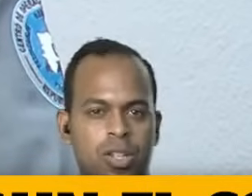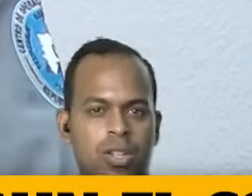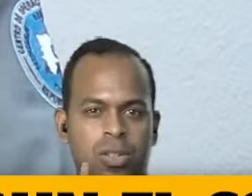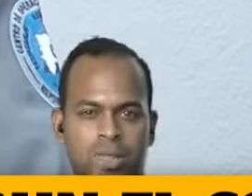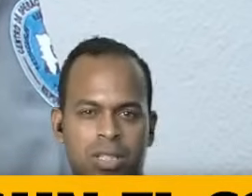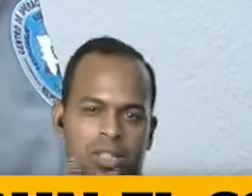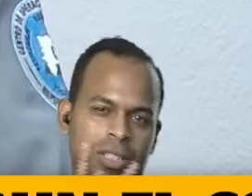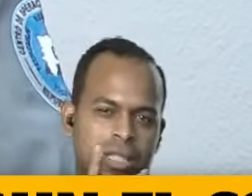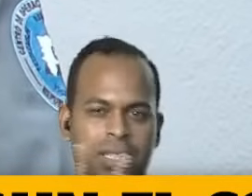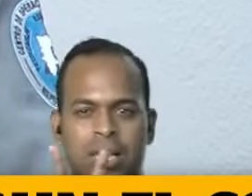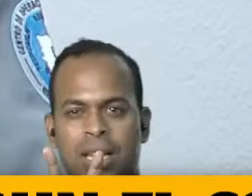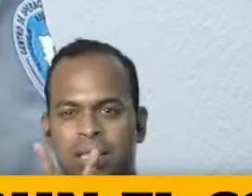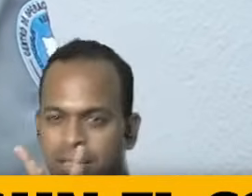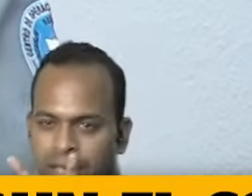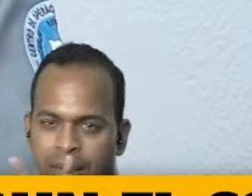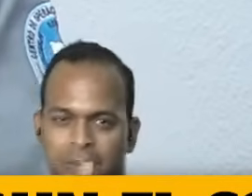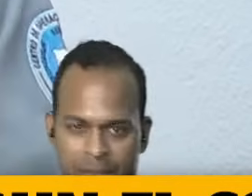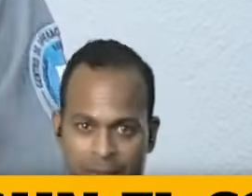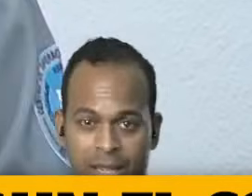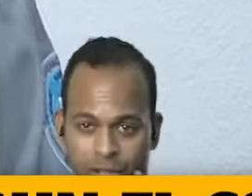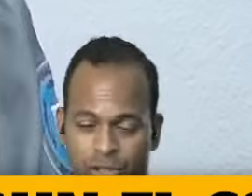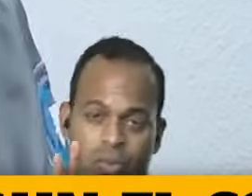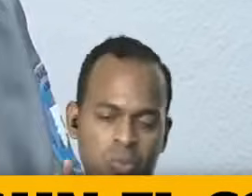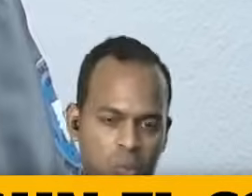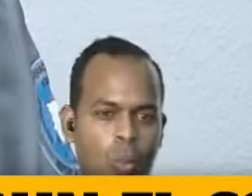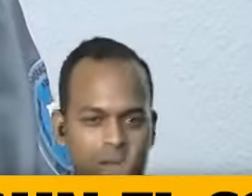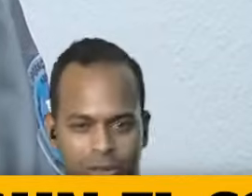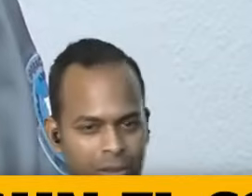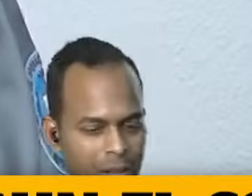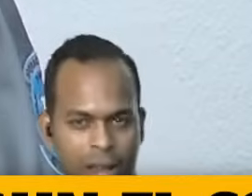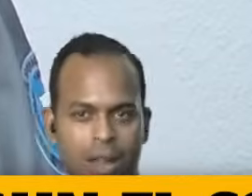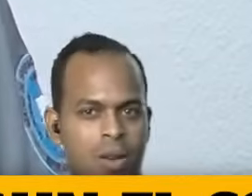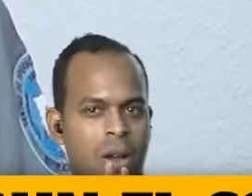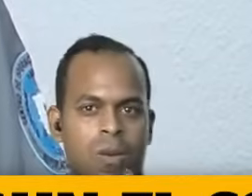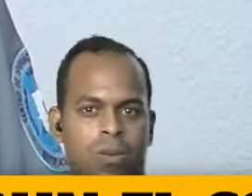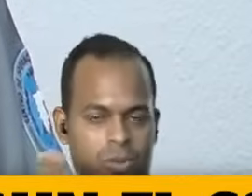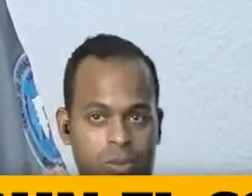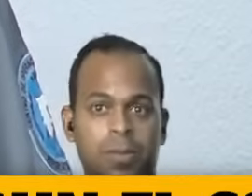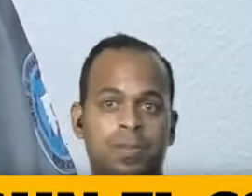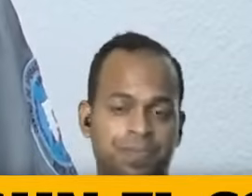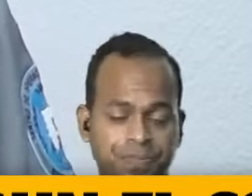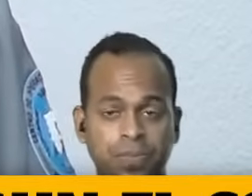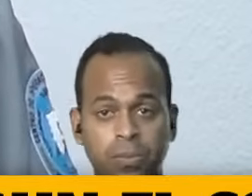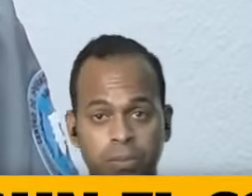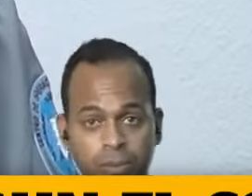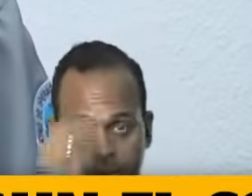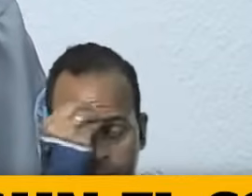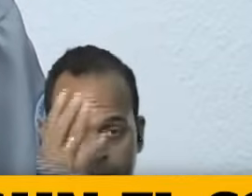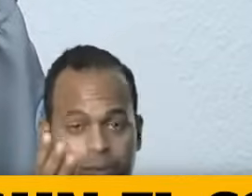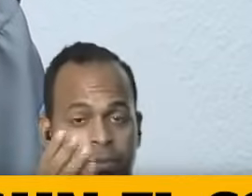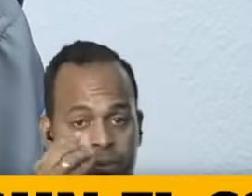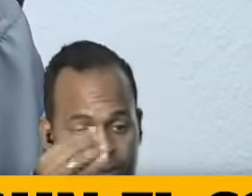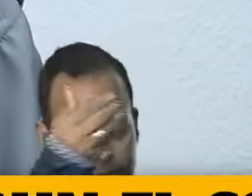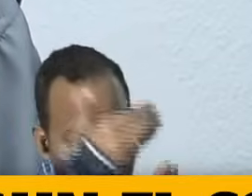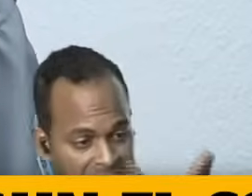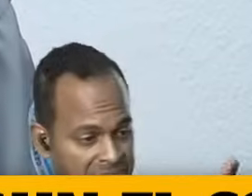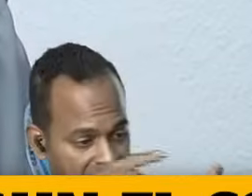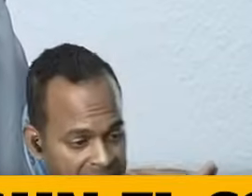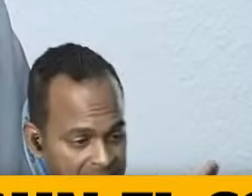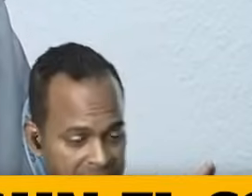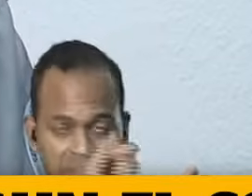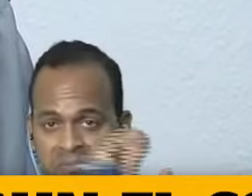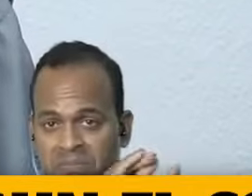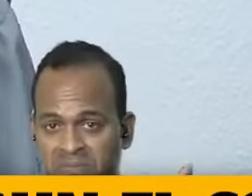1.166.204, sistema de acueductos afectados 4. El boletín contiene todas las informaciones y